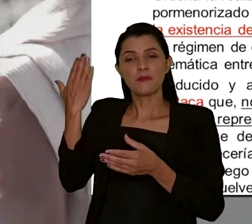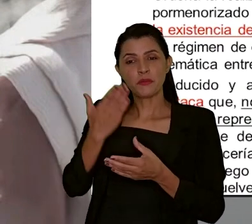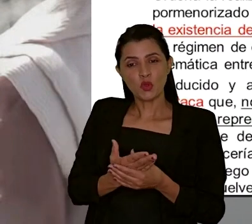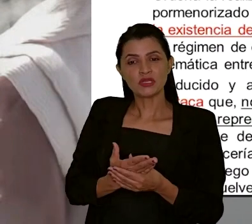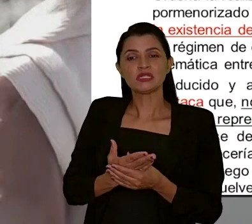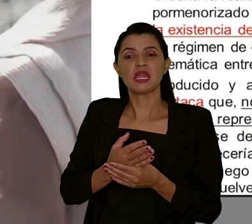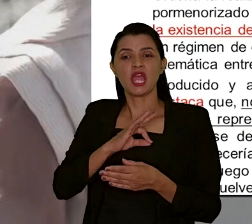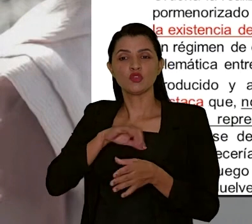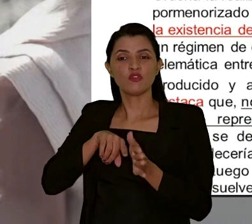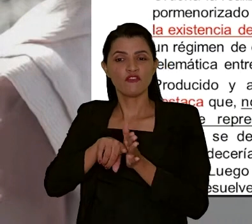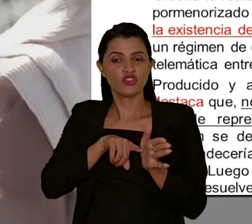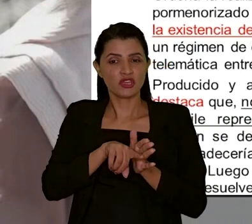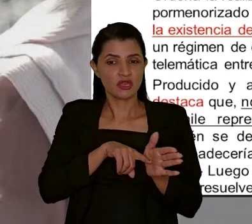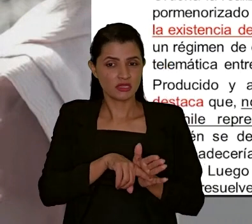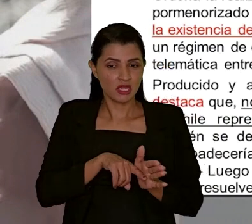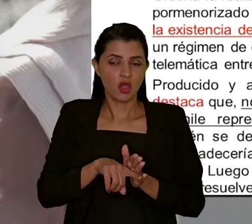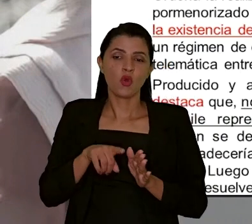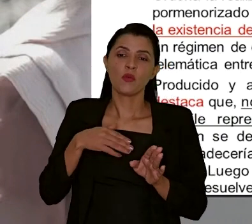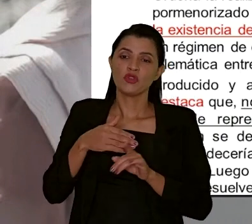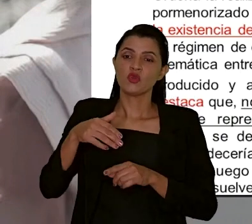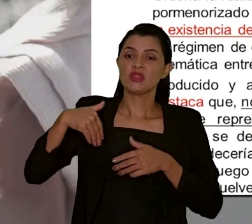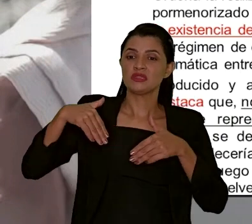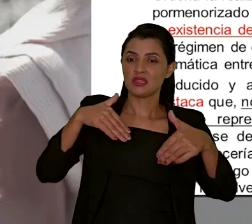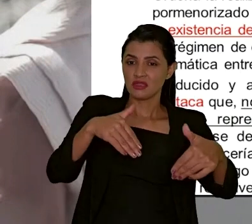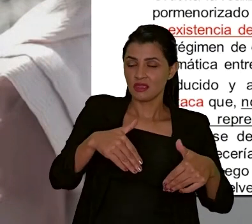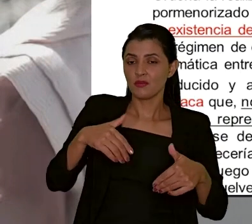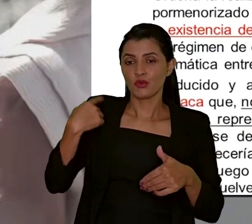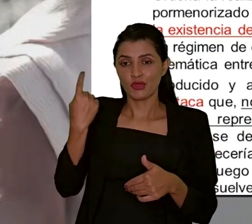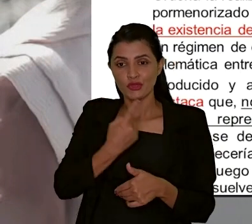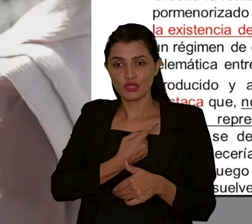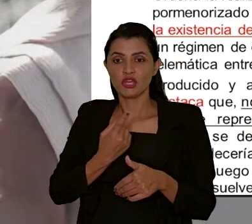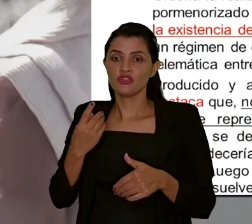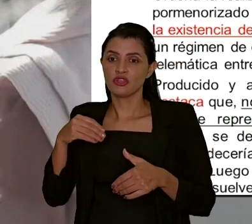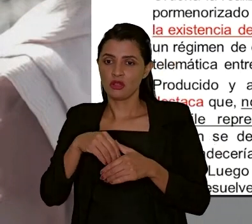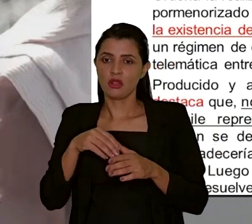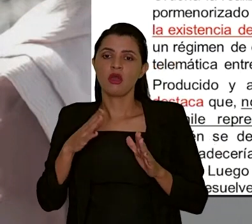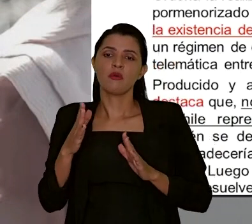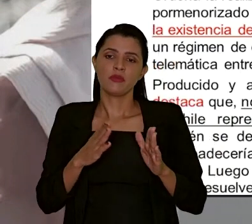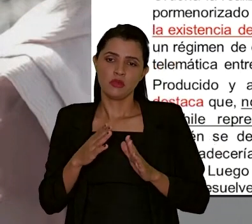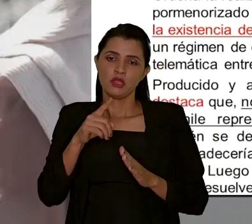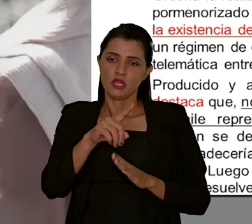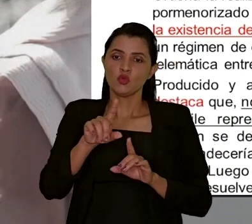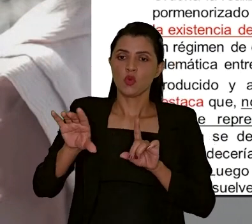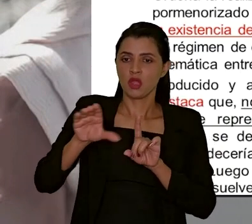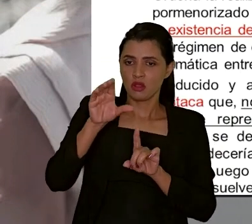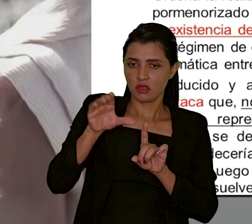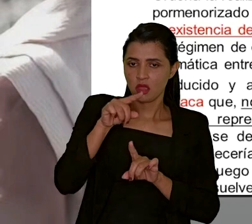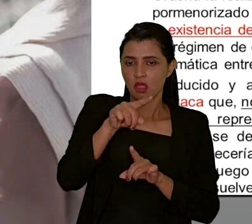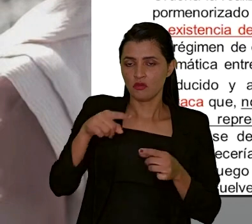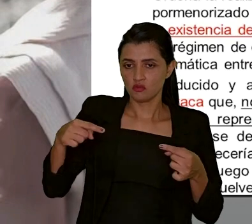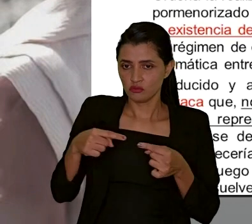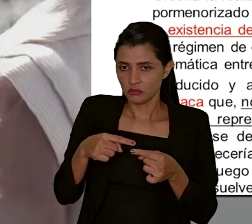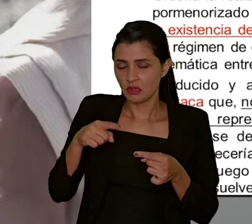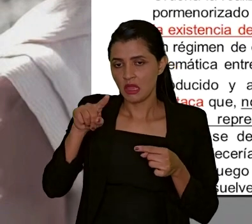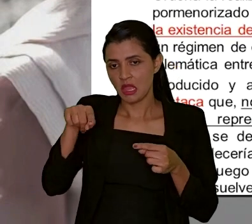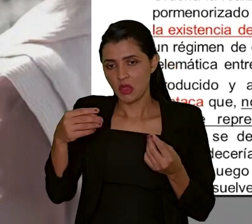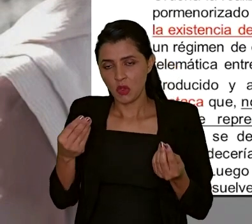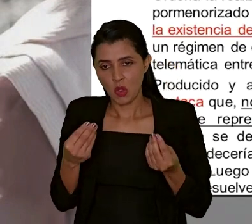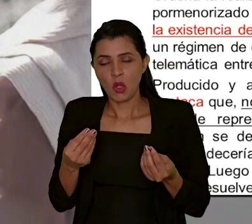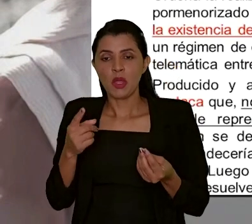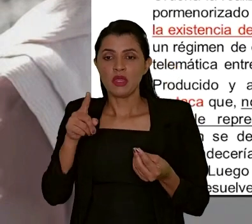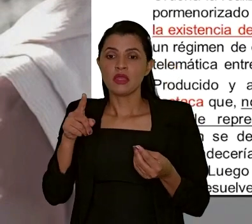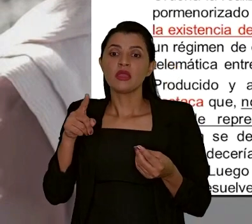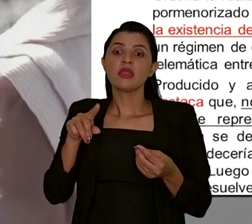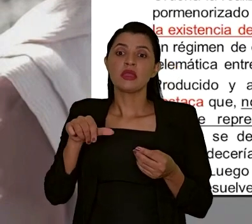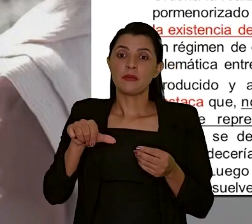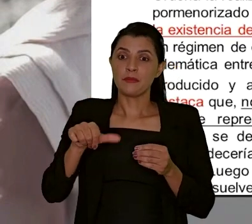judicial en septiembre del 2020. Es decir, estamos dentro del año calendario, por lo que se aplica el artículo